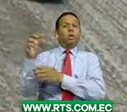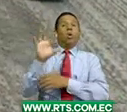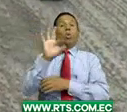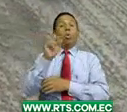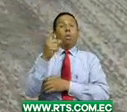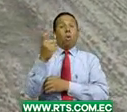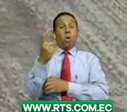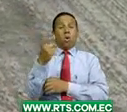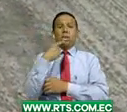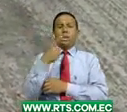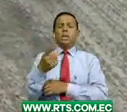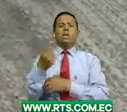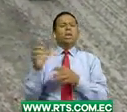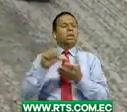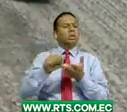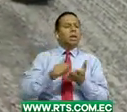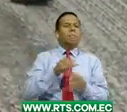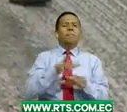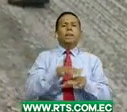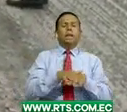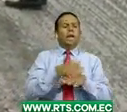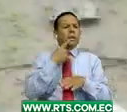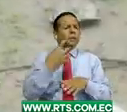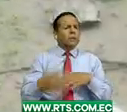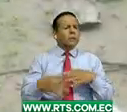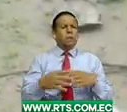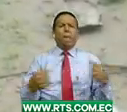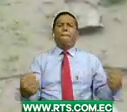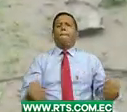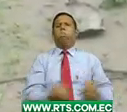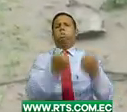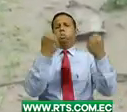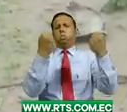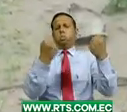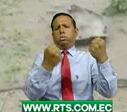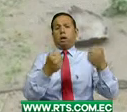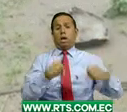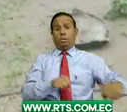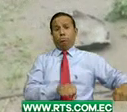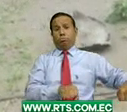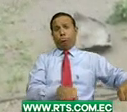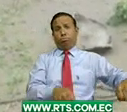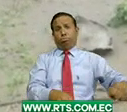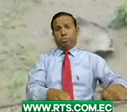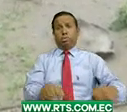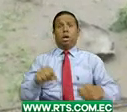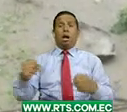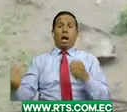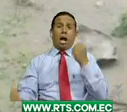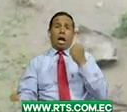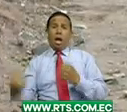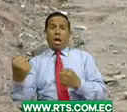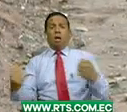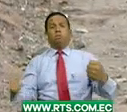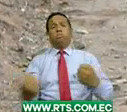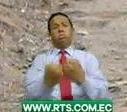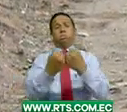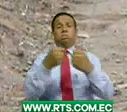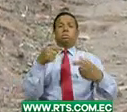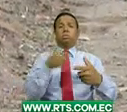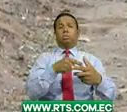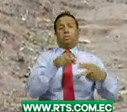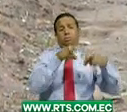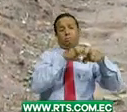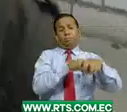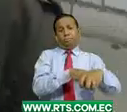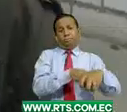de Machala. Se trataba de un lamentable accidente de tránsito donde perdió la vida una madre y su hijo, quienes se movilizaban en